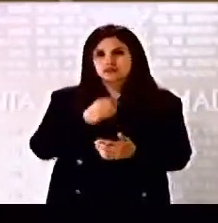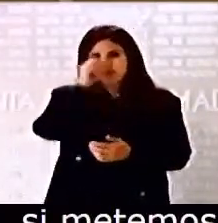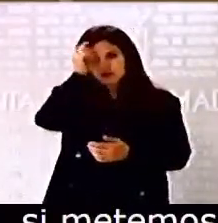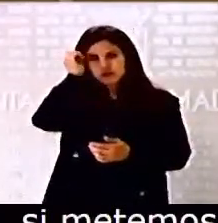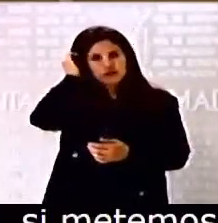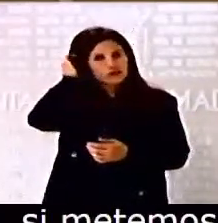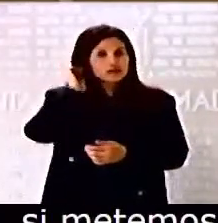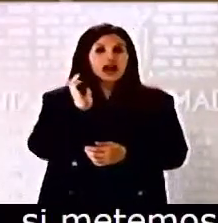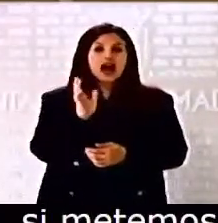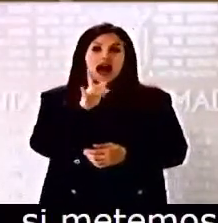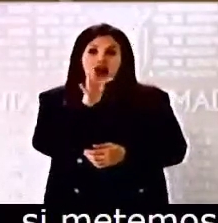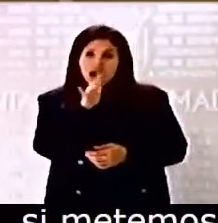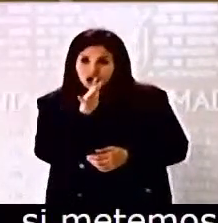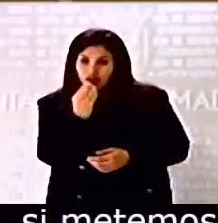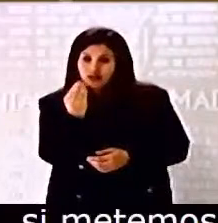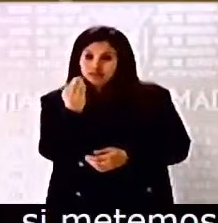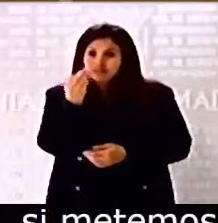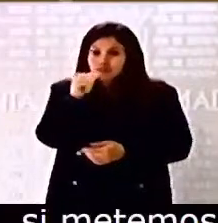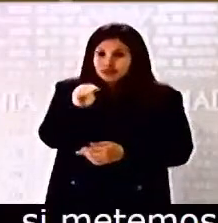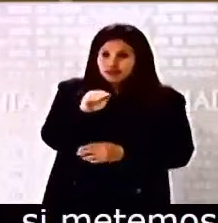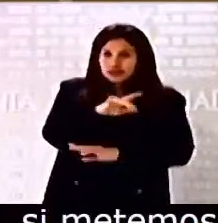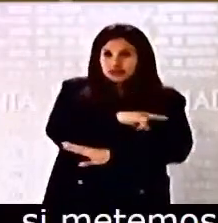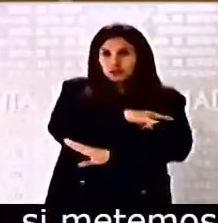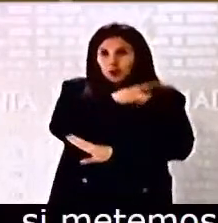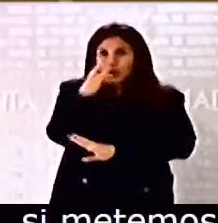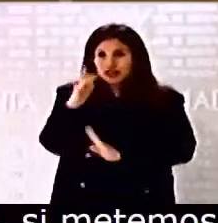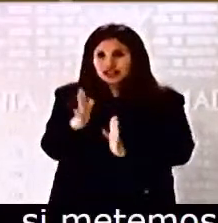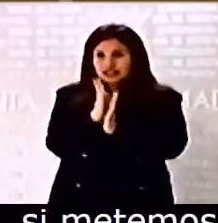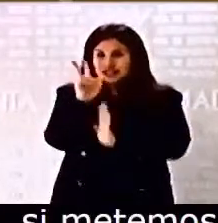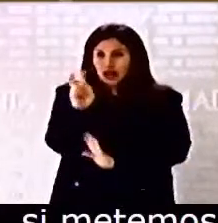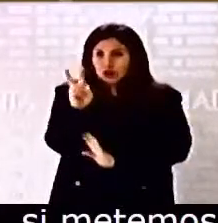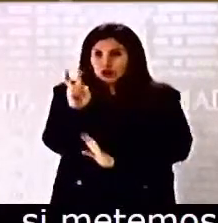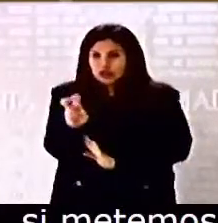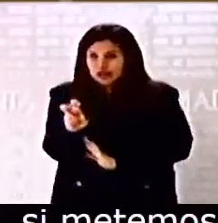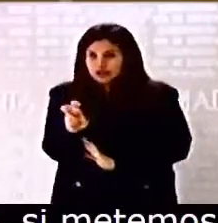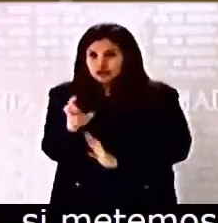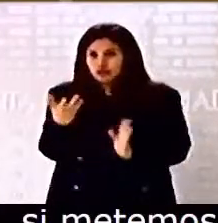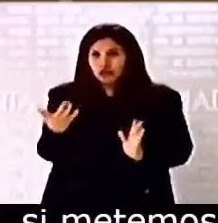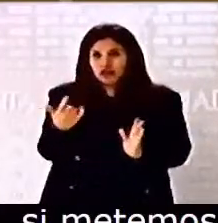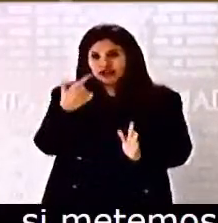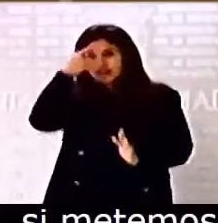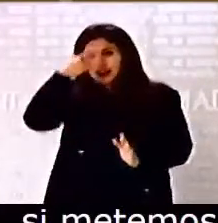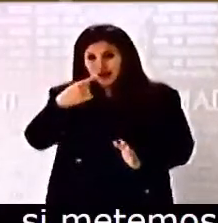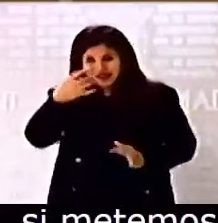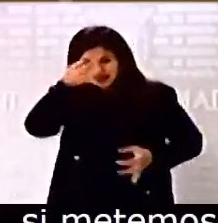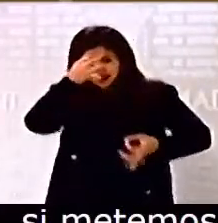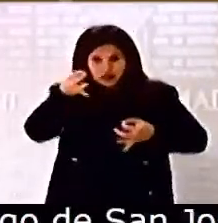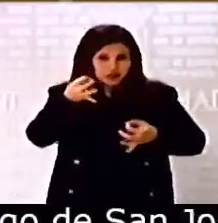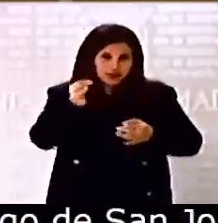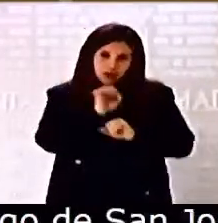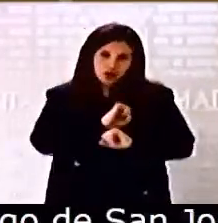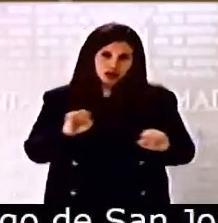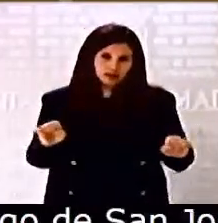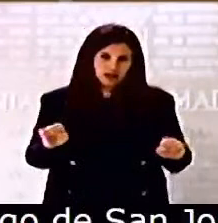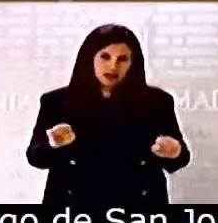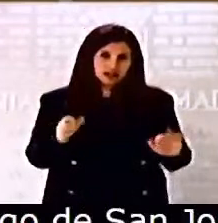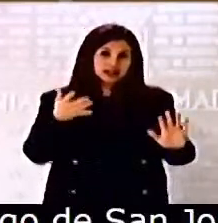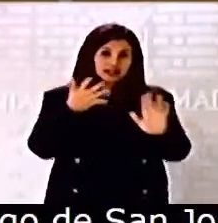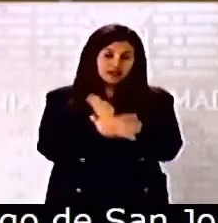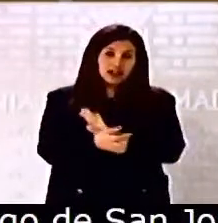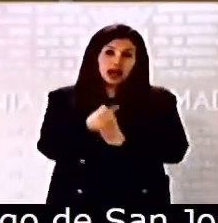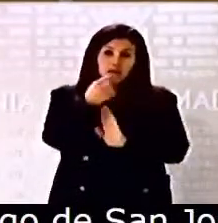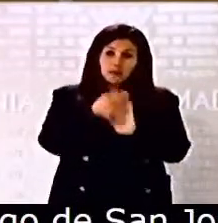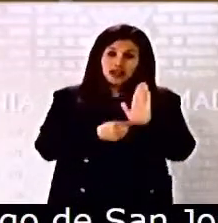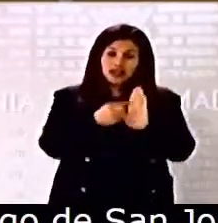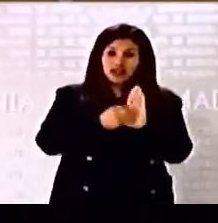de la movilidad del fin de semana largo de San José, pues es imposible predecir. Ahora, sí le digo, ya llevamos más de 14 días con las medidas